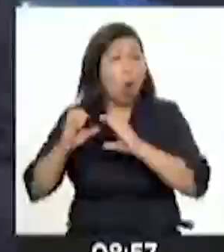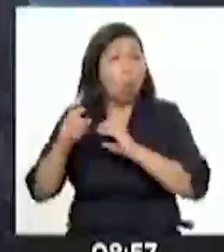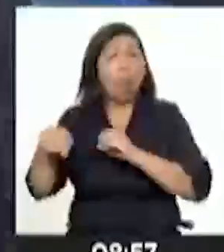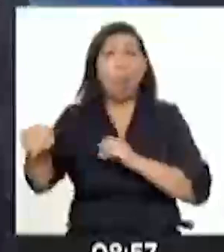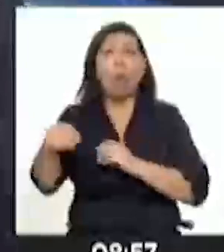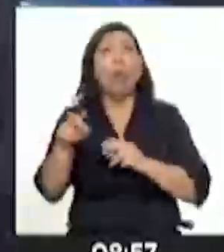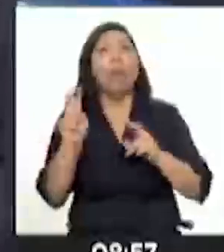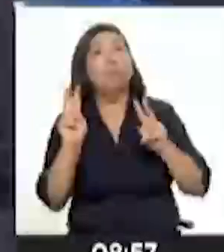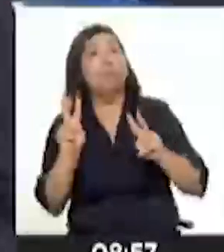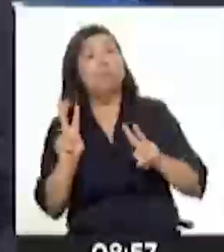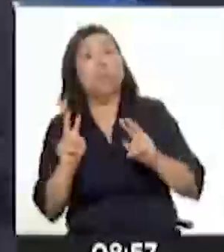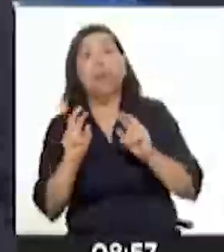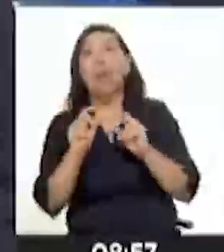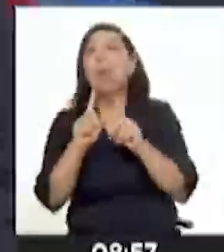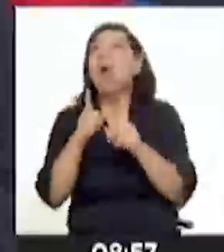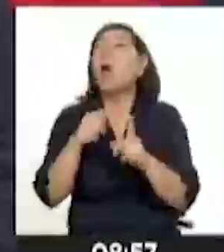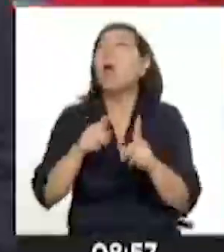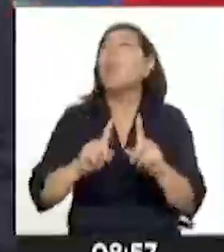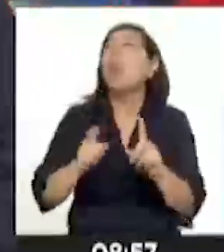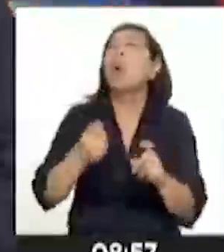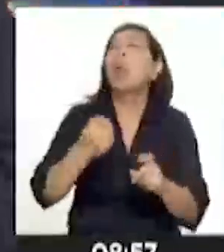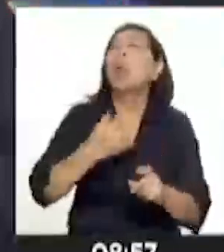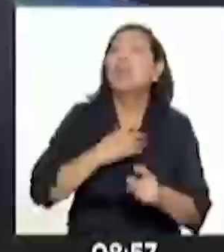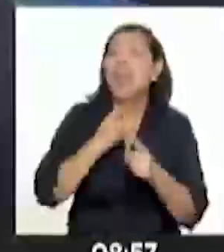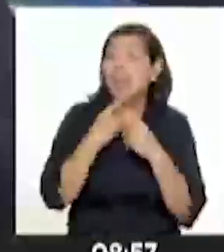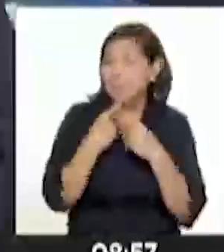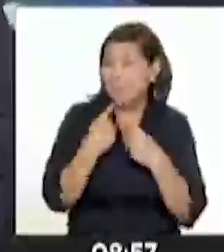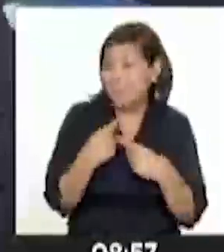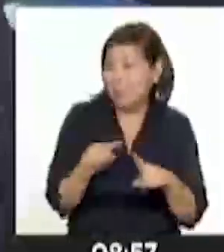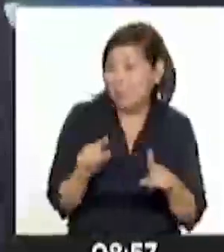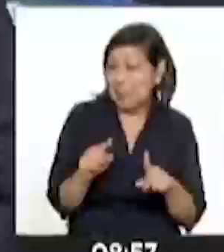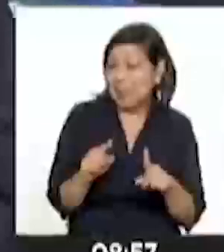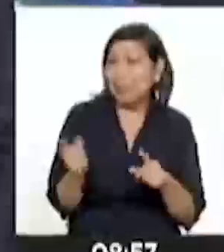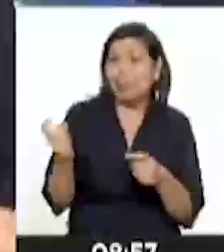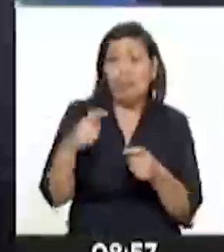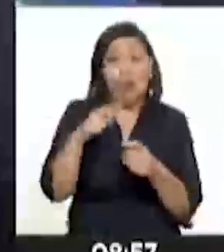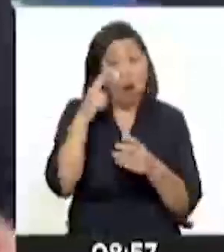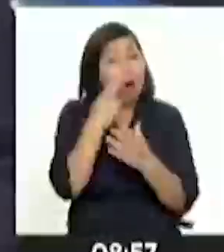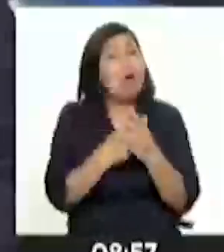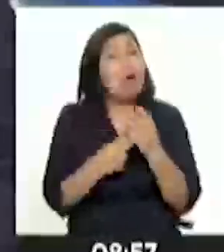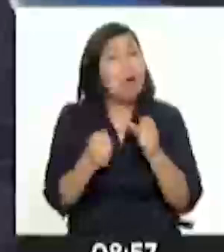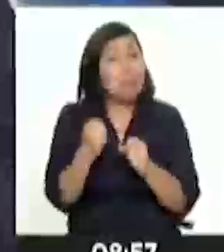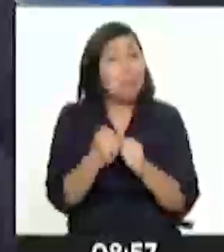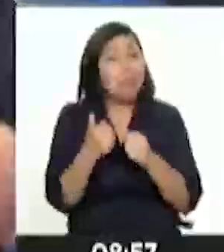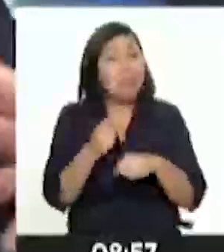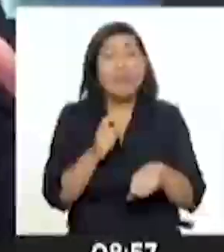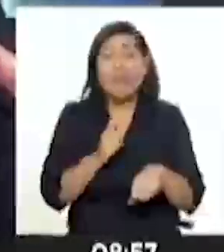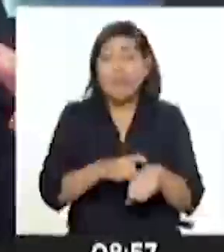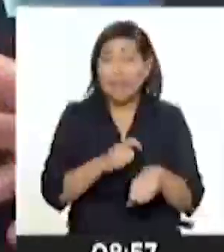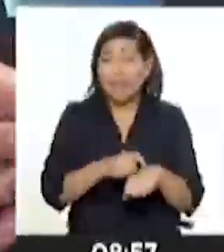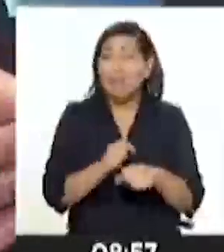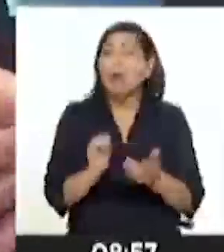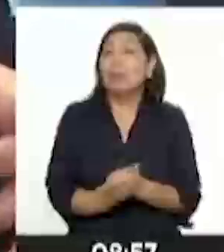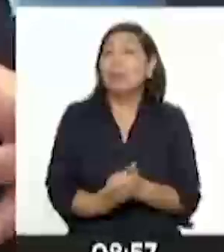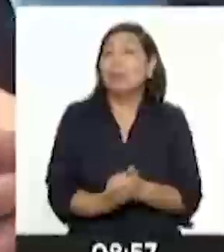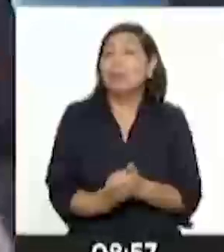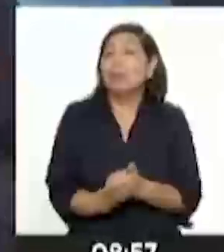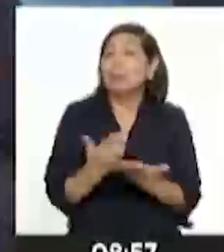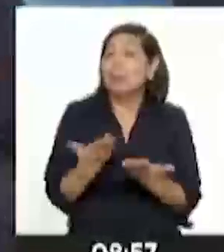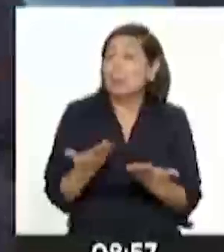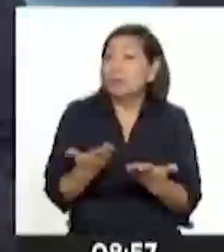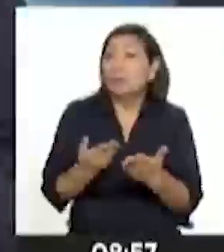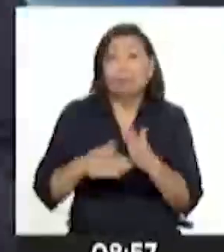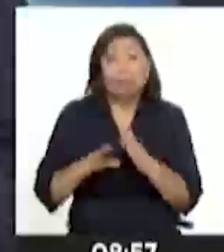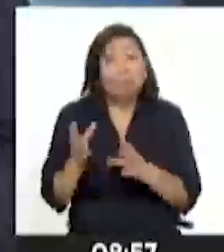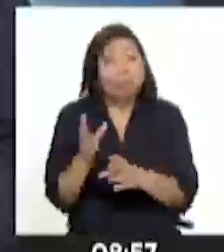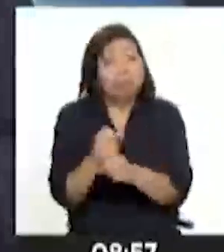directamente, responder muchas preguntas, pero el mensaje es eso, que se está restituyendo la confianza, estamos en un buen momento, estamos en una fase